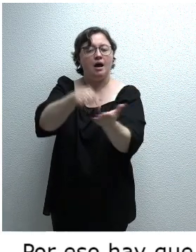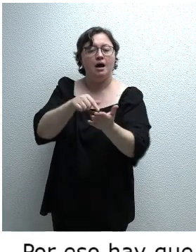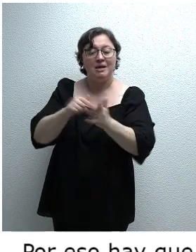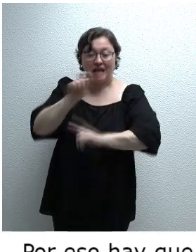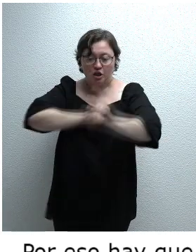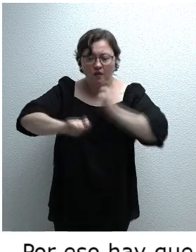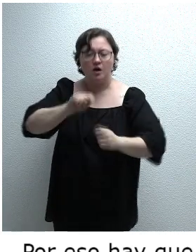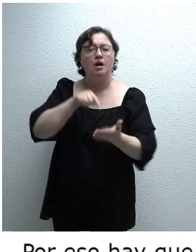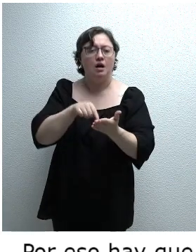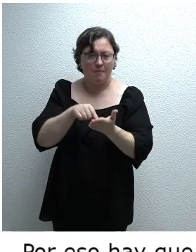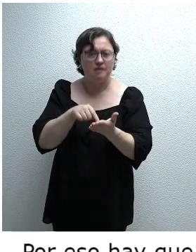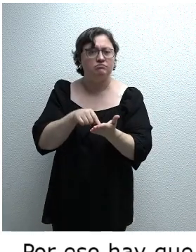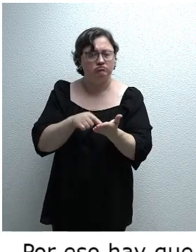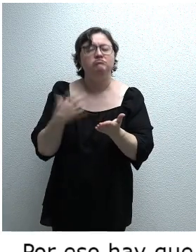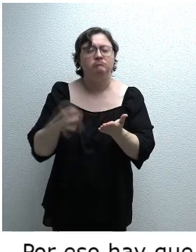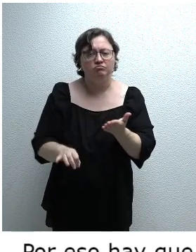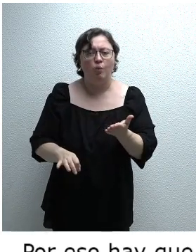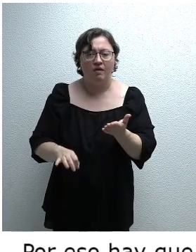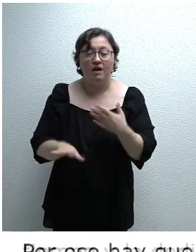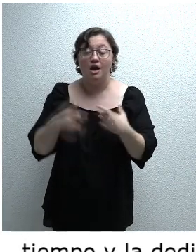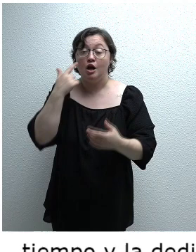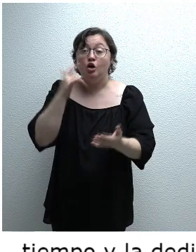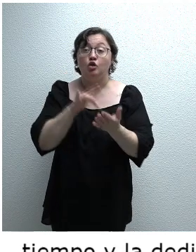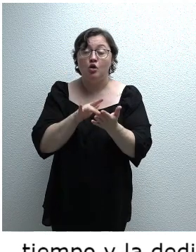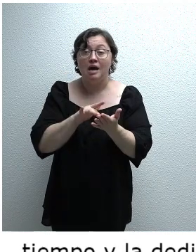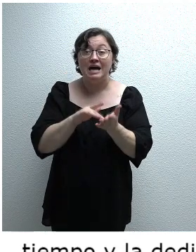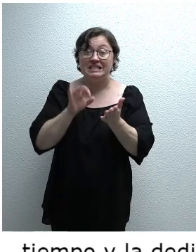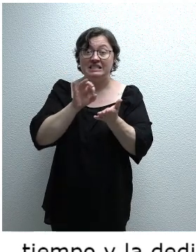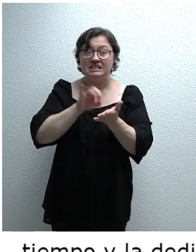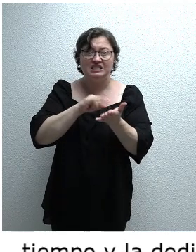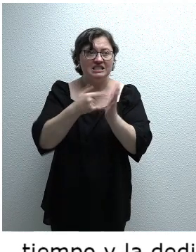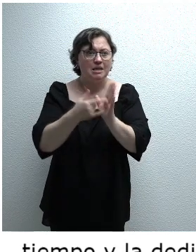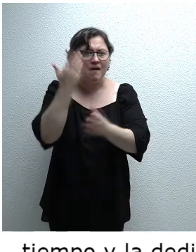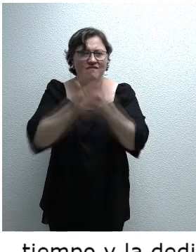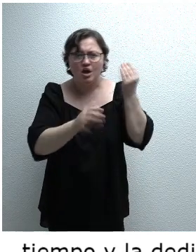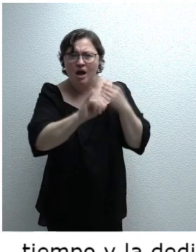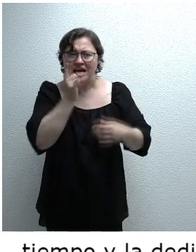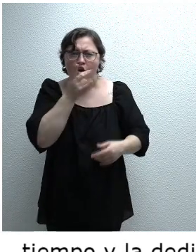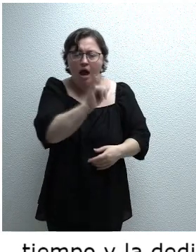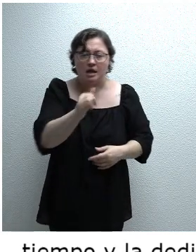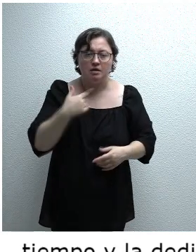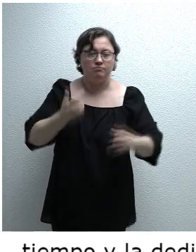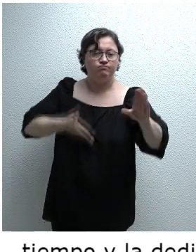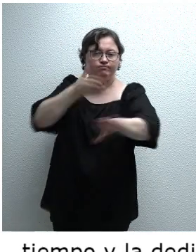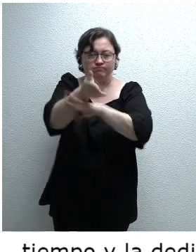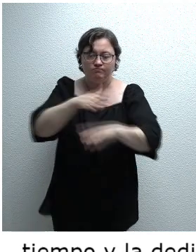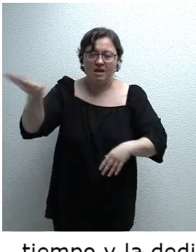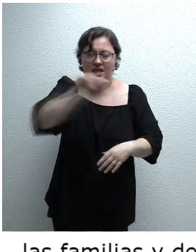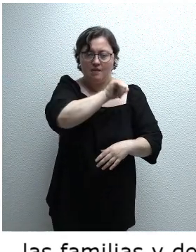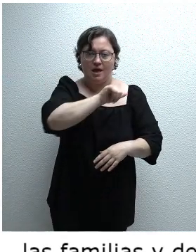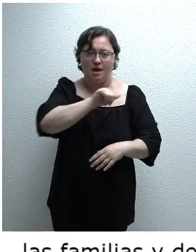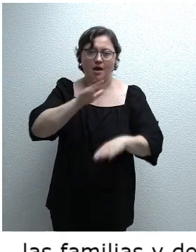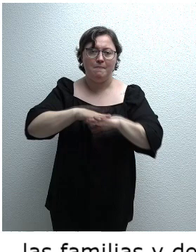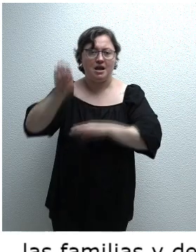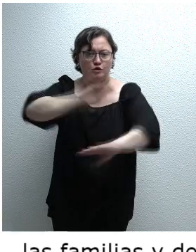asociaciones también exigirlo, planteando que donde el sistema quiebre, pues tengamos que estar para echar una mano